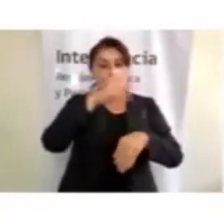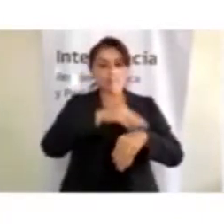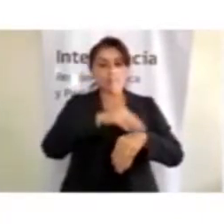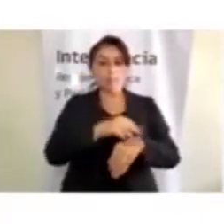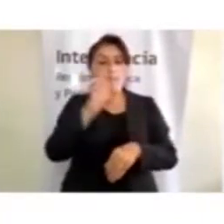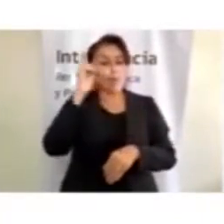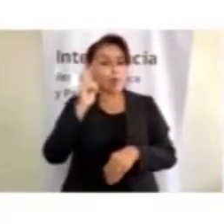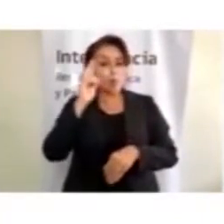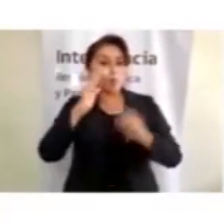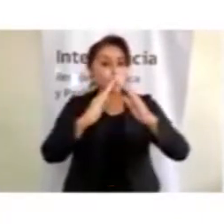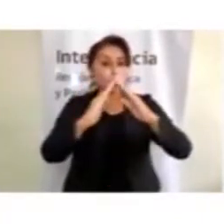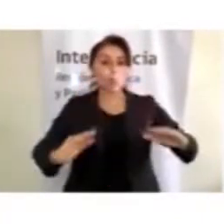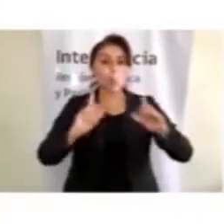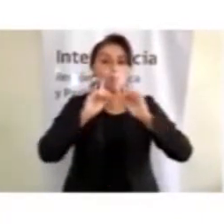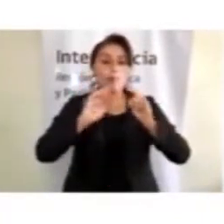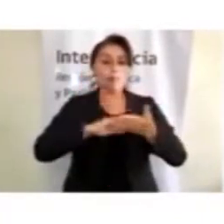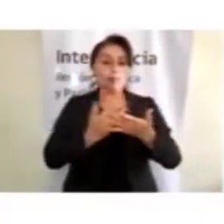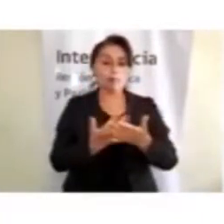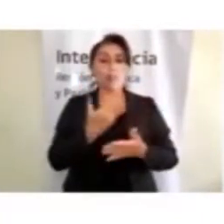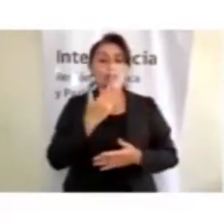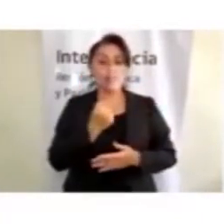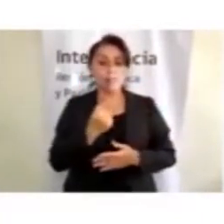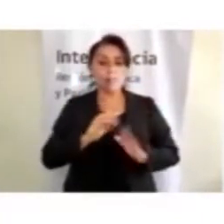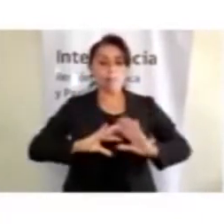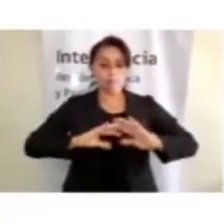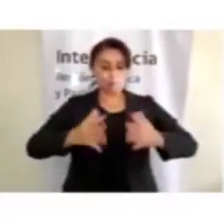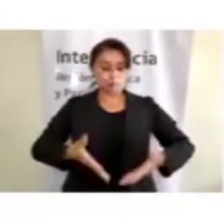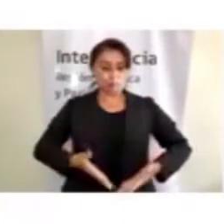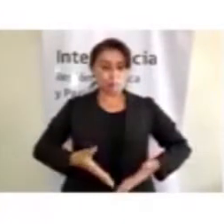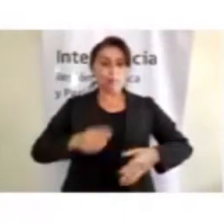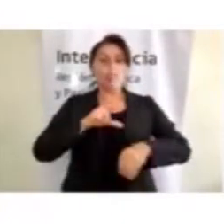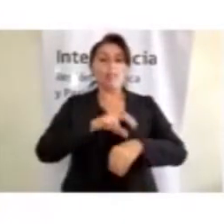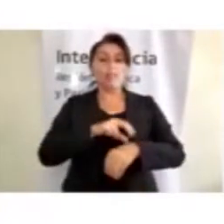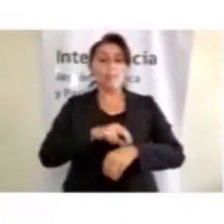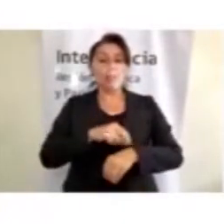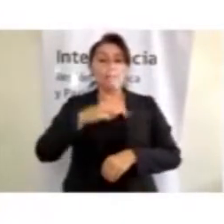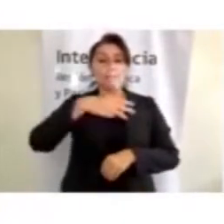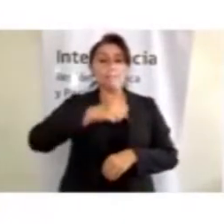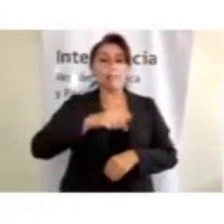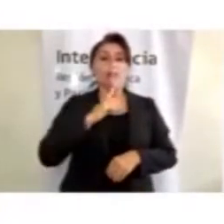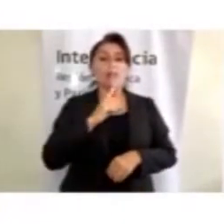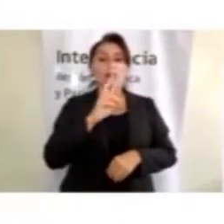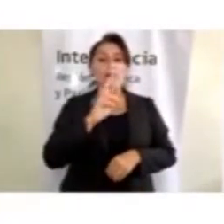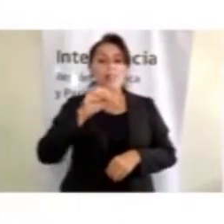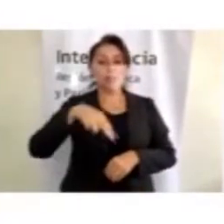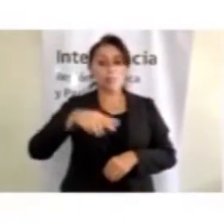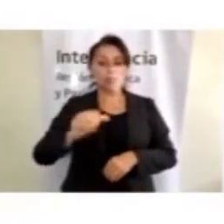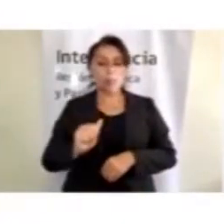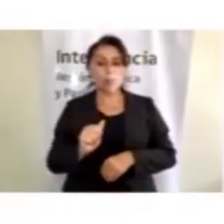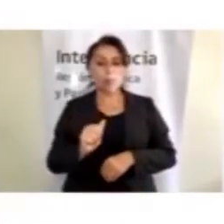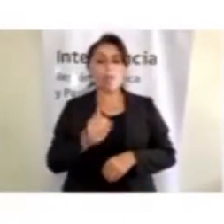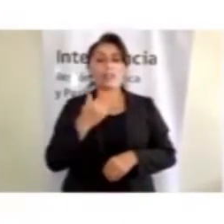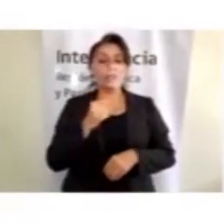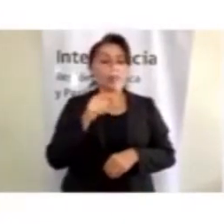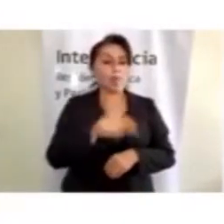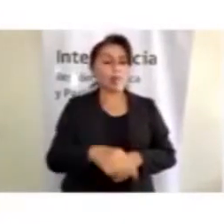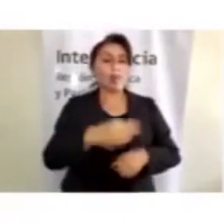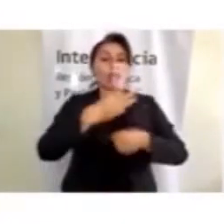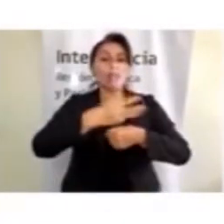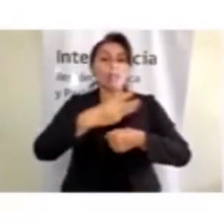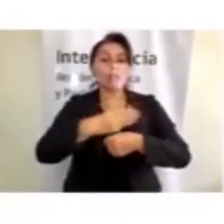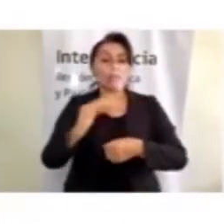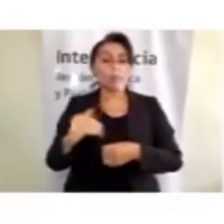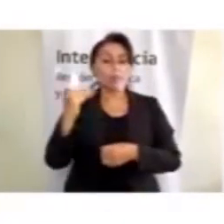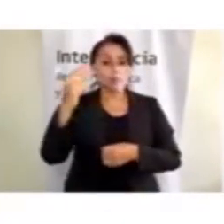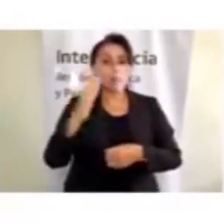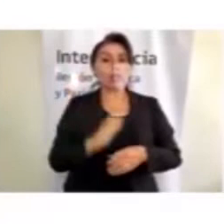residencias sanitarias también incluso hay matronas, porque tenemos embarazadas, tenemos adultos mayores, tenemos personas con distintas capacidades